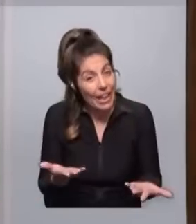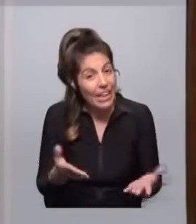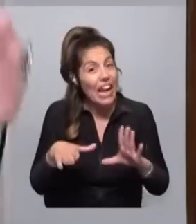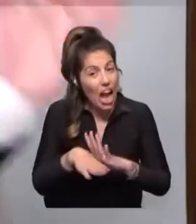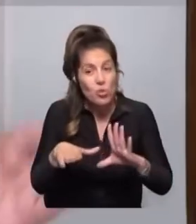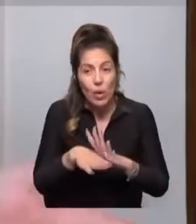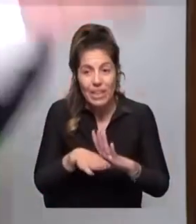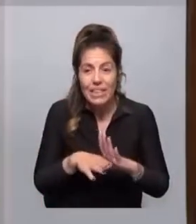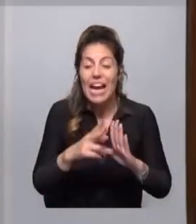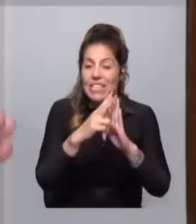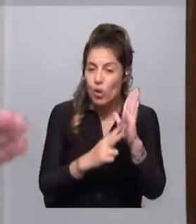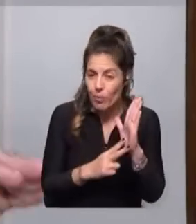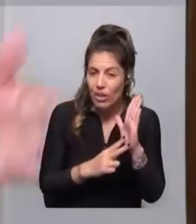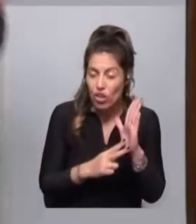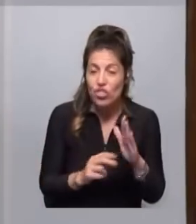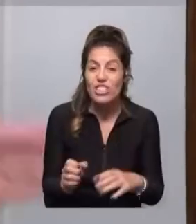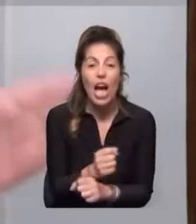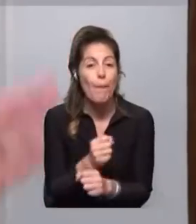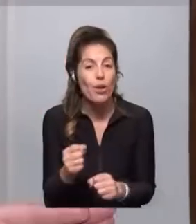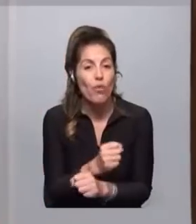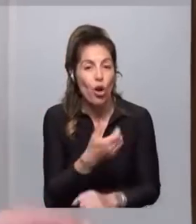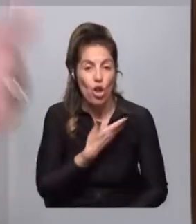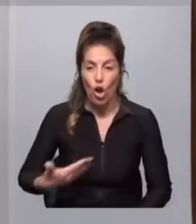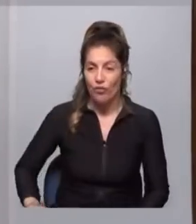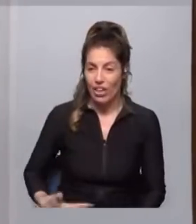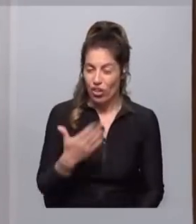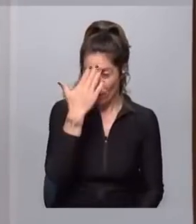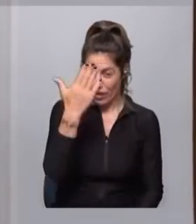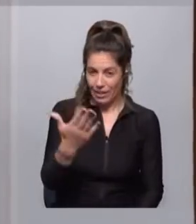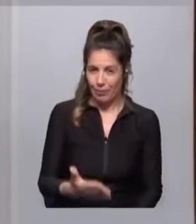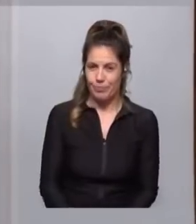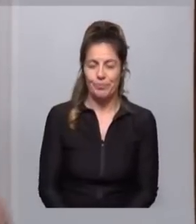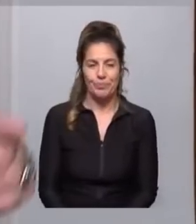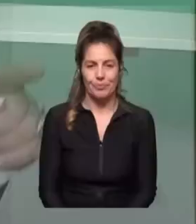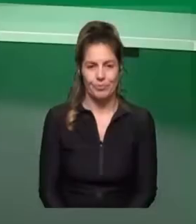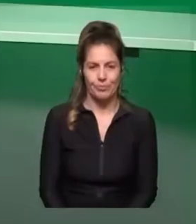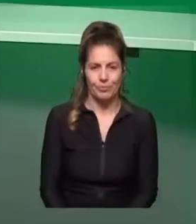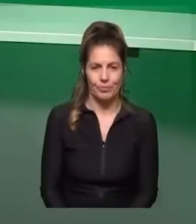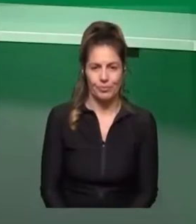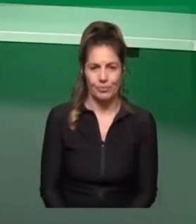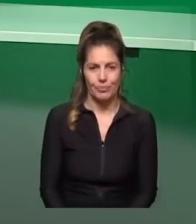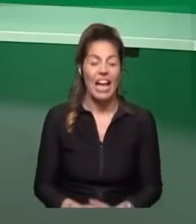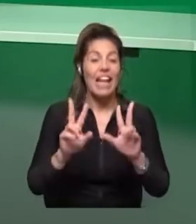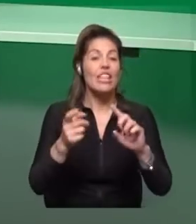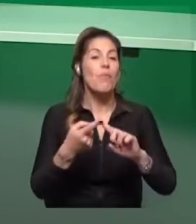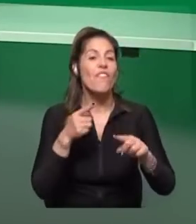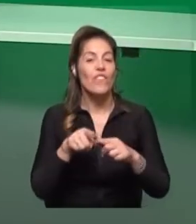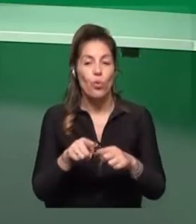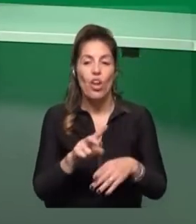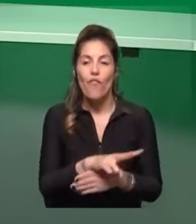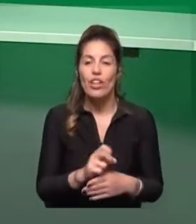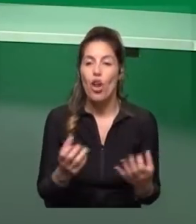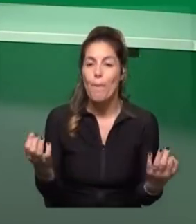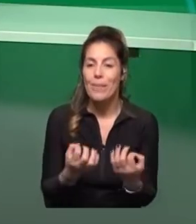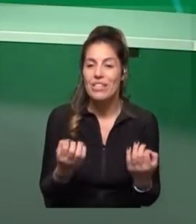ese marco normativo se aprobó Durante los gobiernos de frente amplio tema vinculado El fiscal